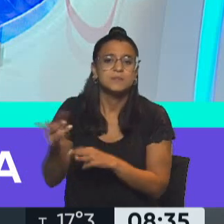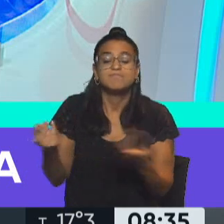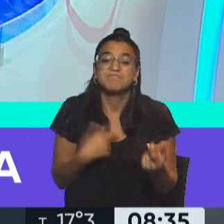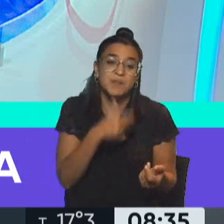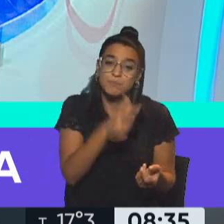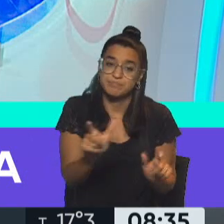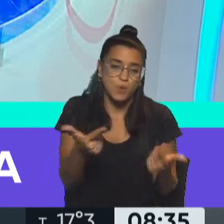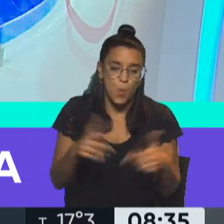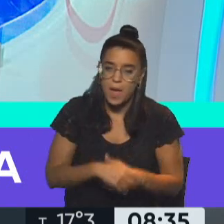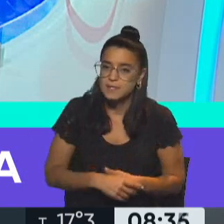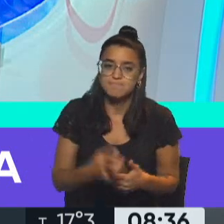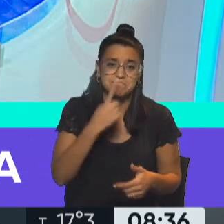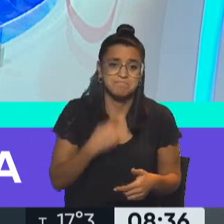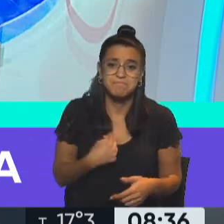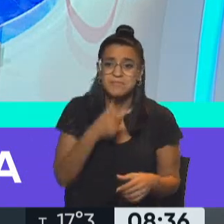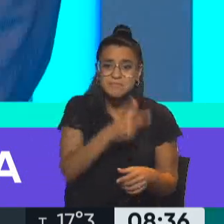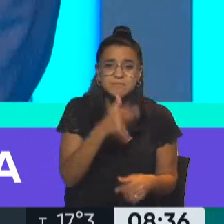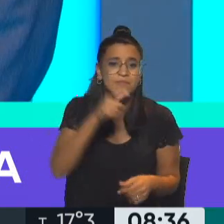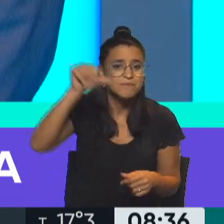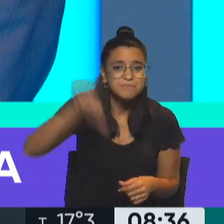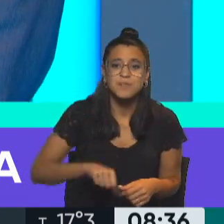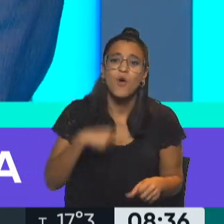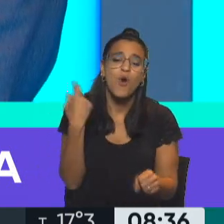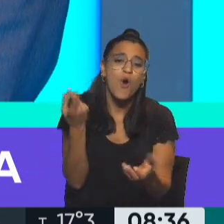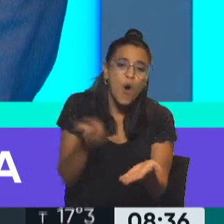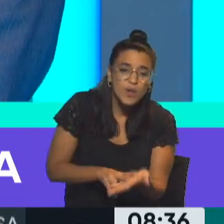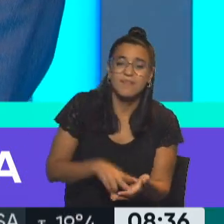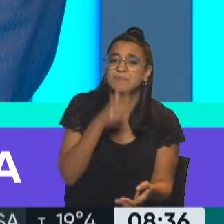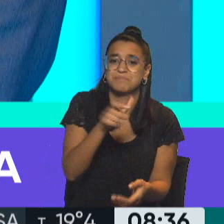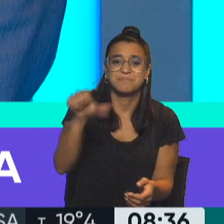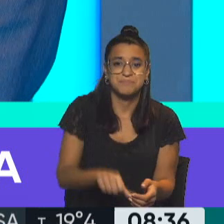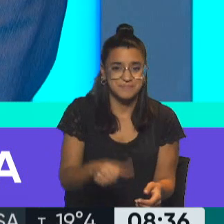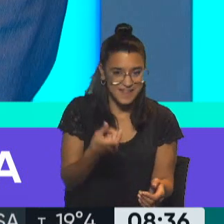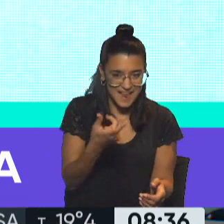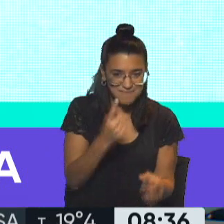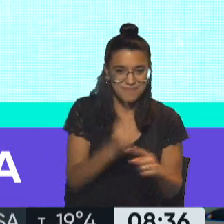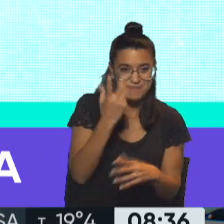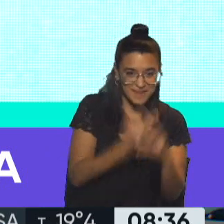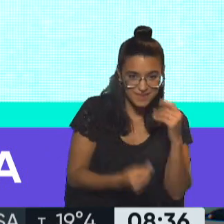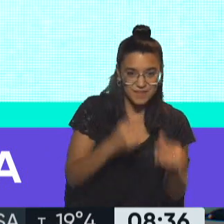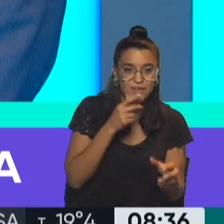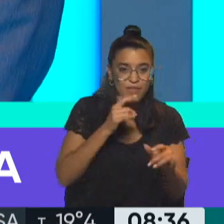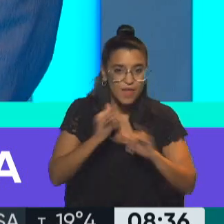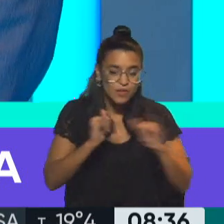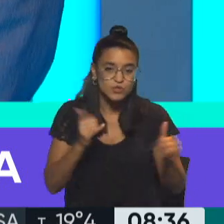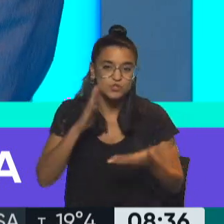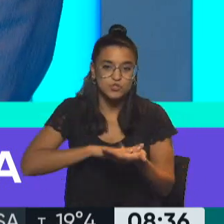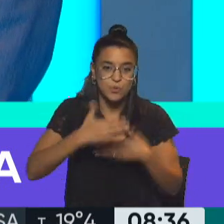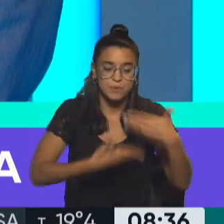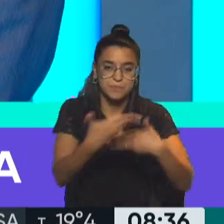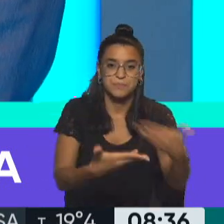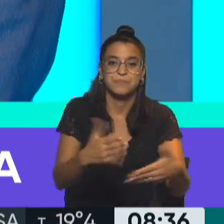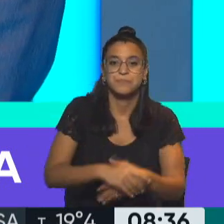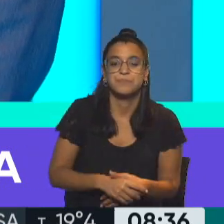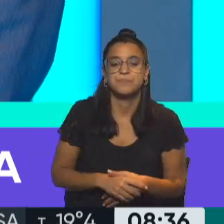respuestas que me estás haciendo te voy a fallar de vuelta a la primera nos fallaste sobre el avance